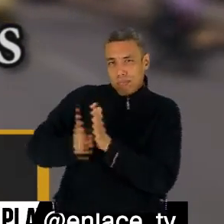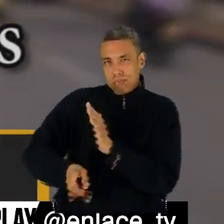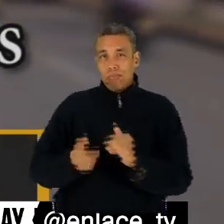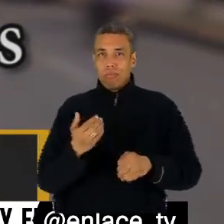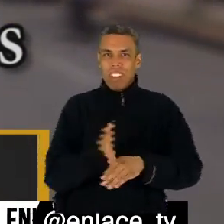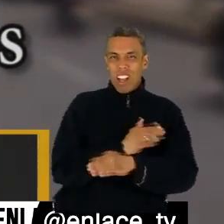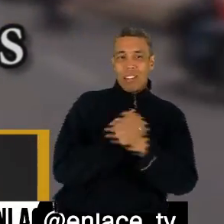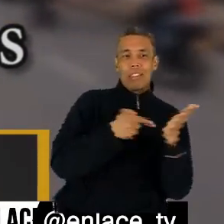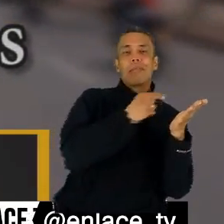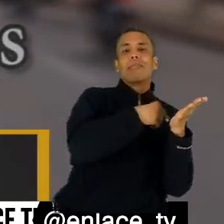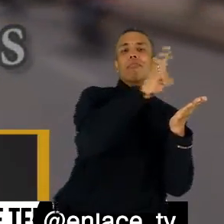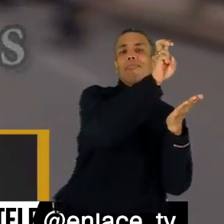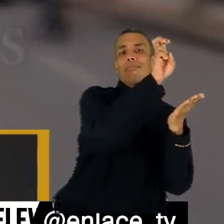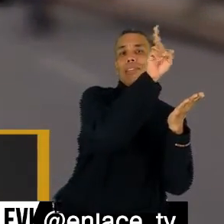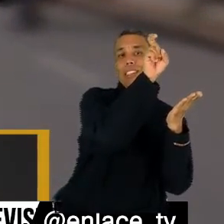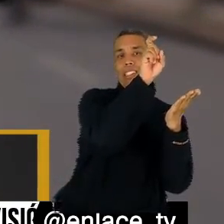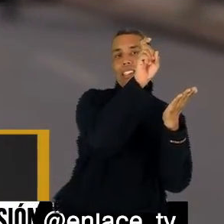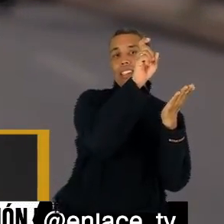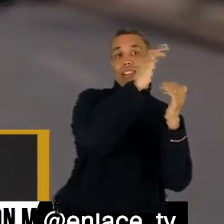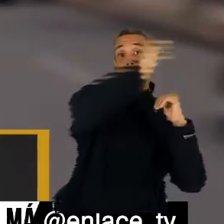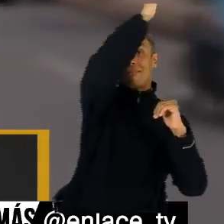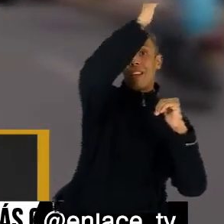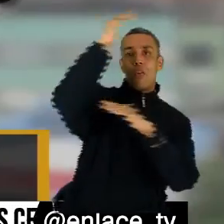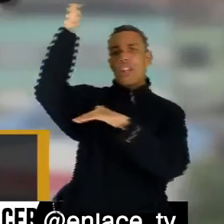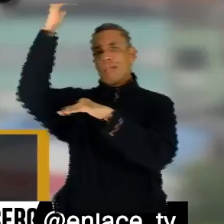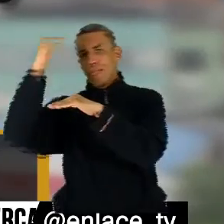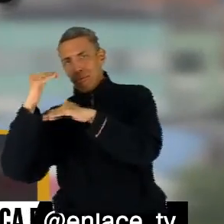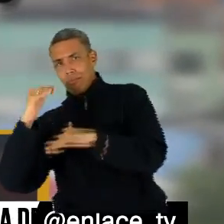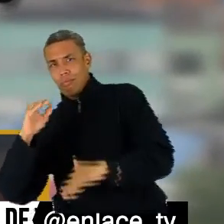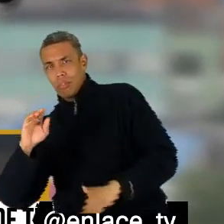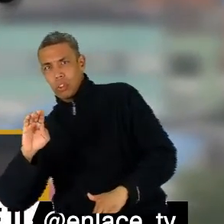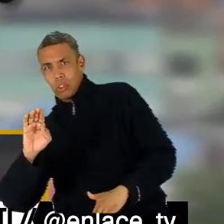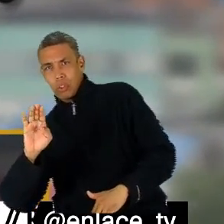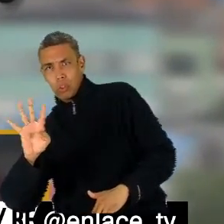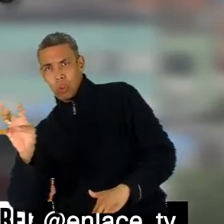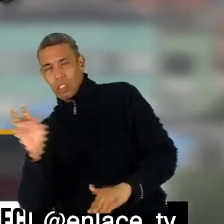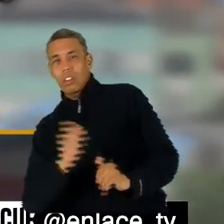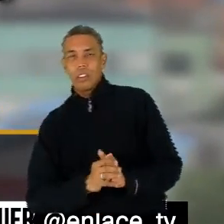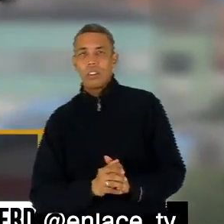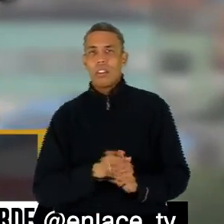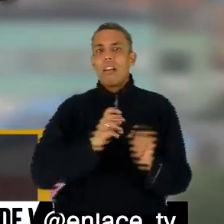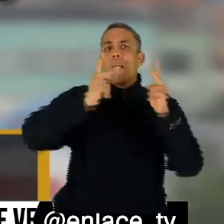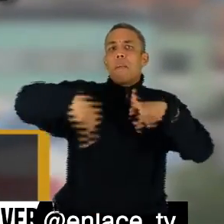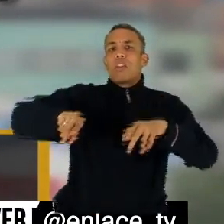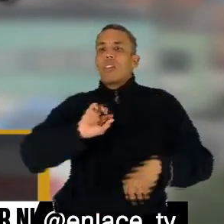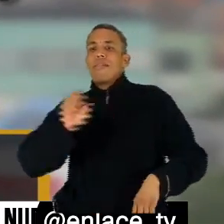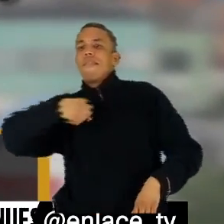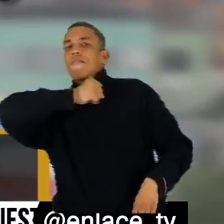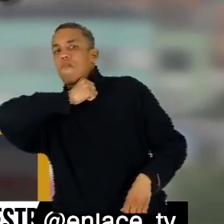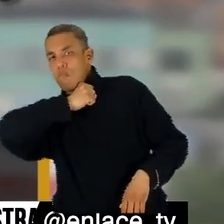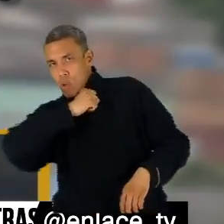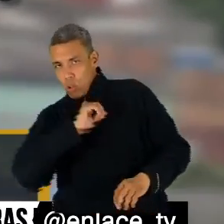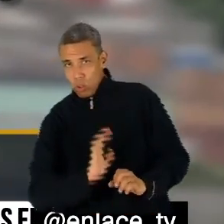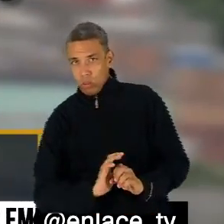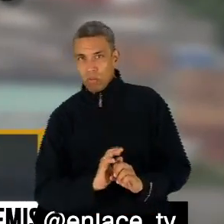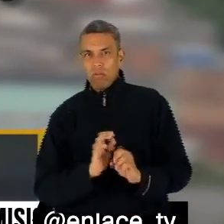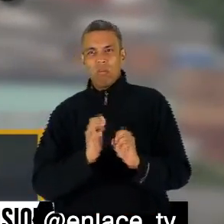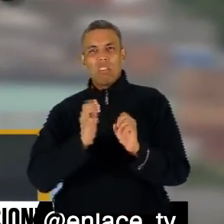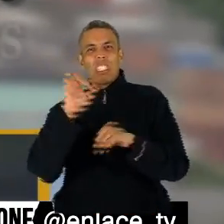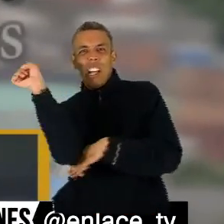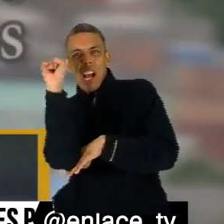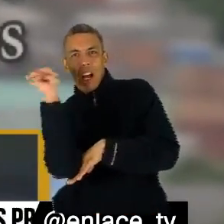a 48 casos. El hurto a personas ha disminuido en un 34% y a automotores en un 50%.